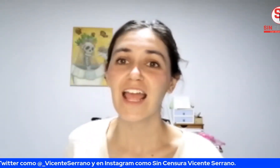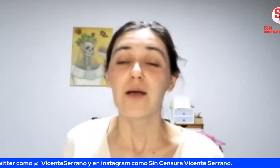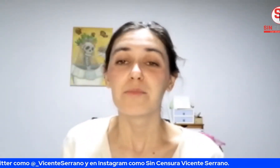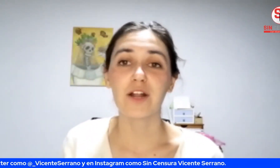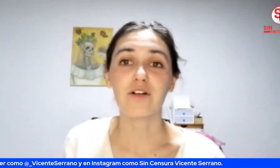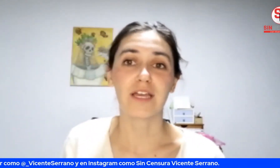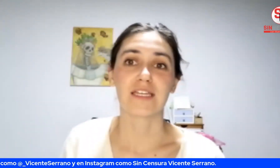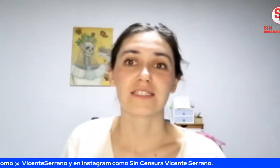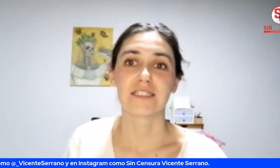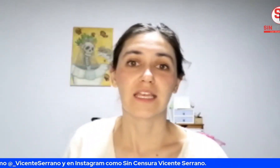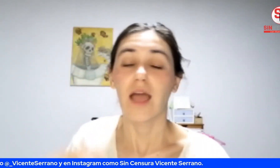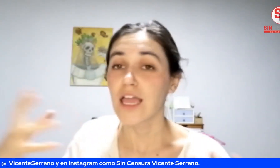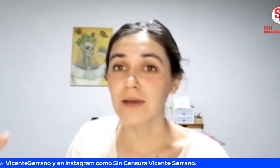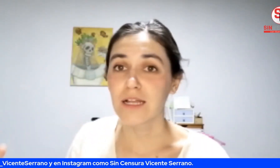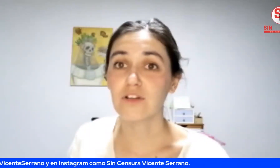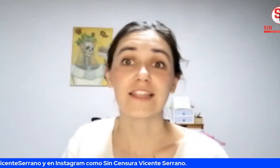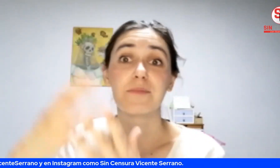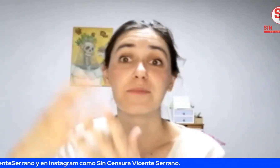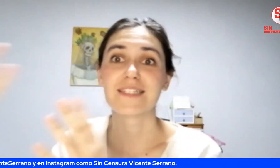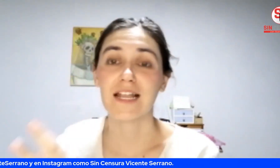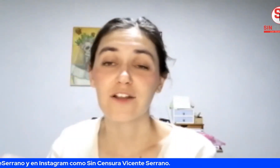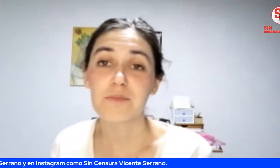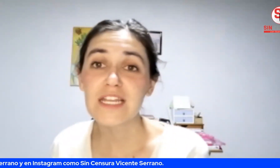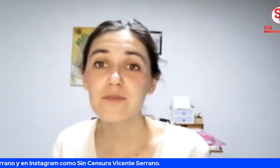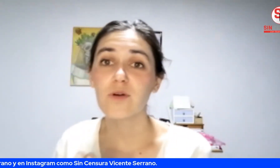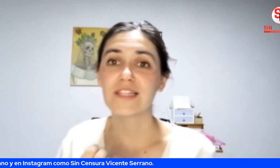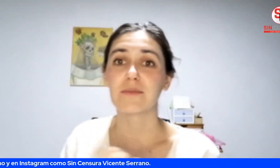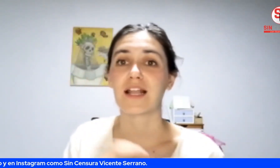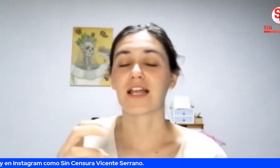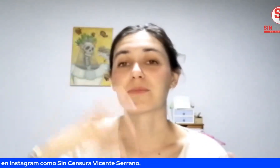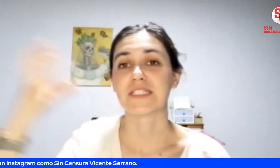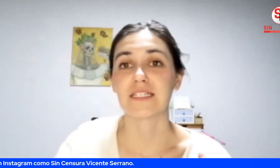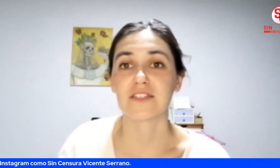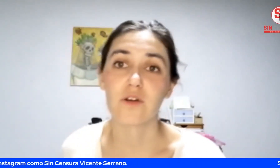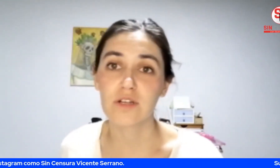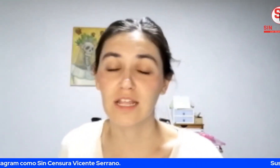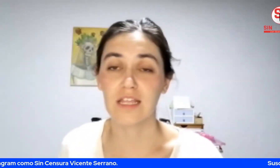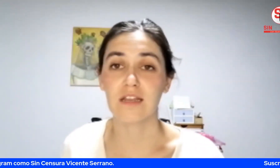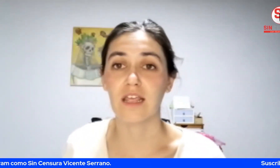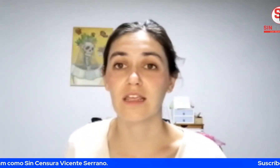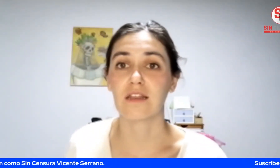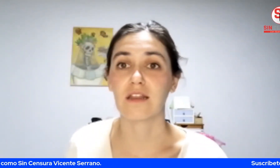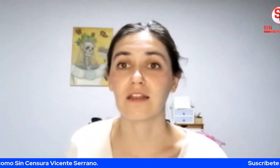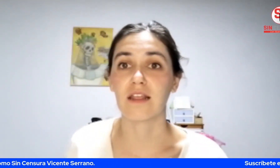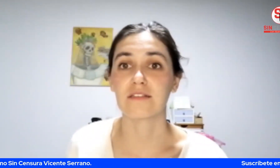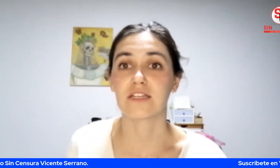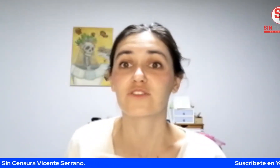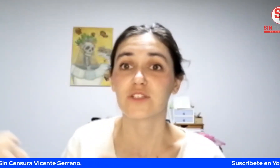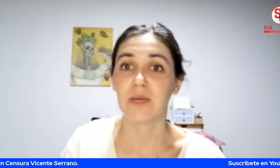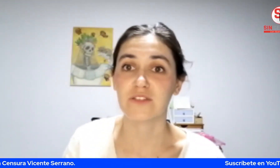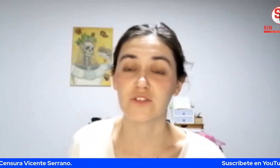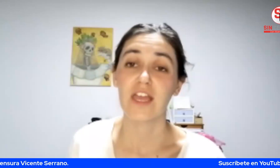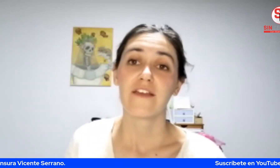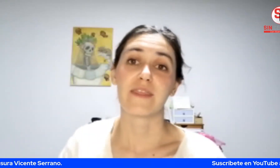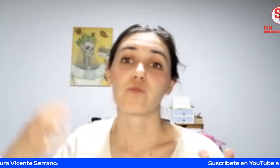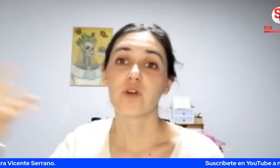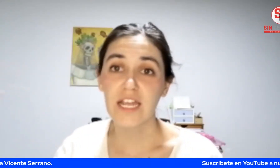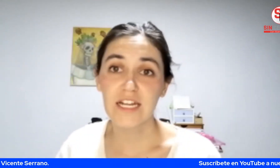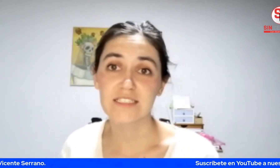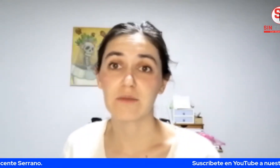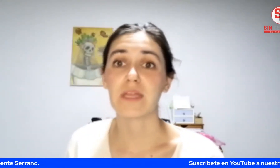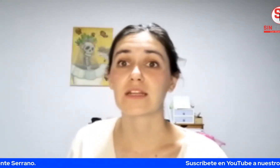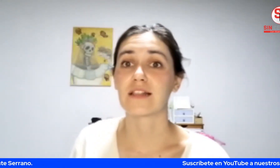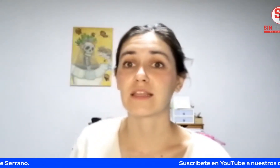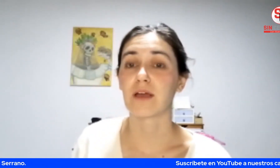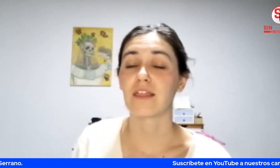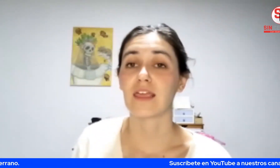meter, pero ahí van, ¿no? El tema del salario mínimo, el tema de la representación en ciertos espacios de